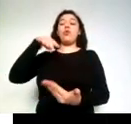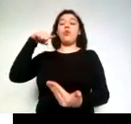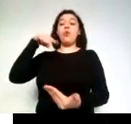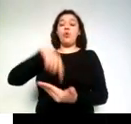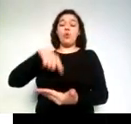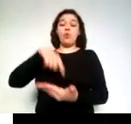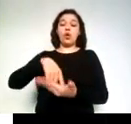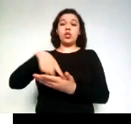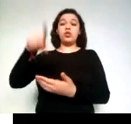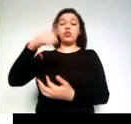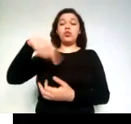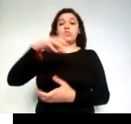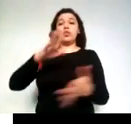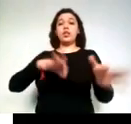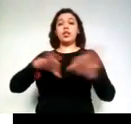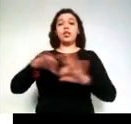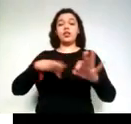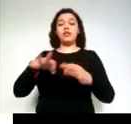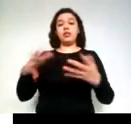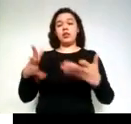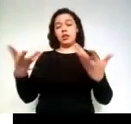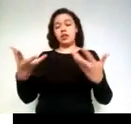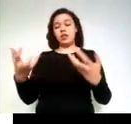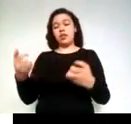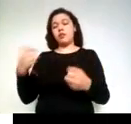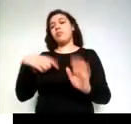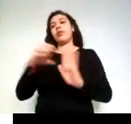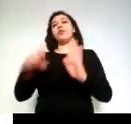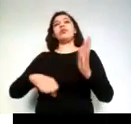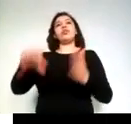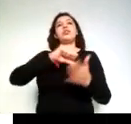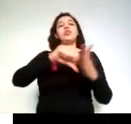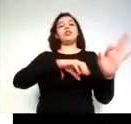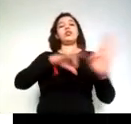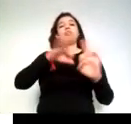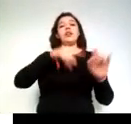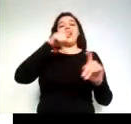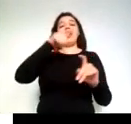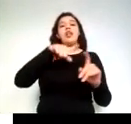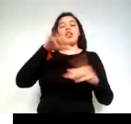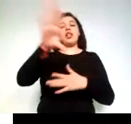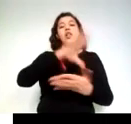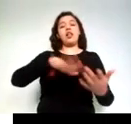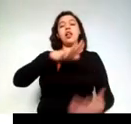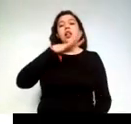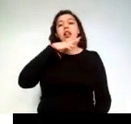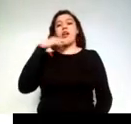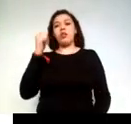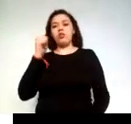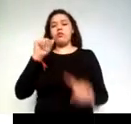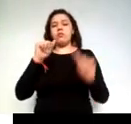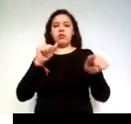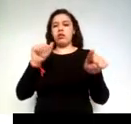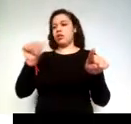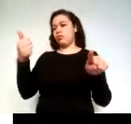desempeñando sus labores, ¿no? Es decir, si yo tengo un centro de trabajo en la colonia Roma y tengo otro centro de trabajo